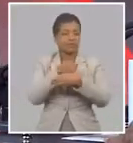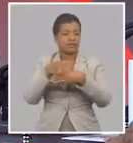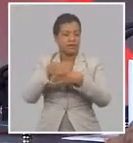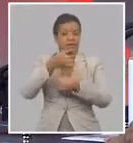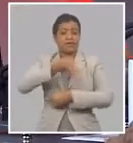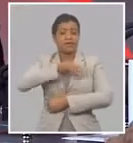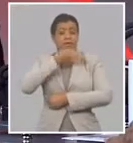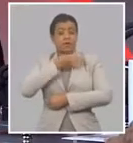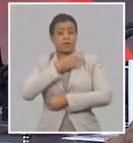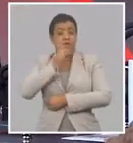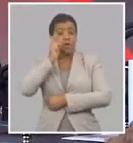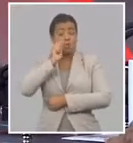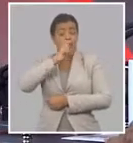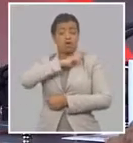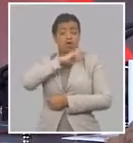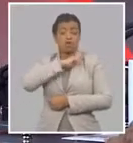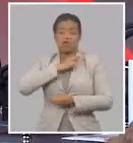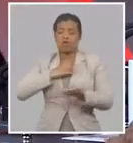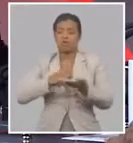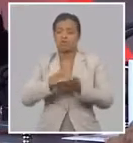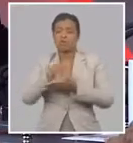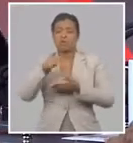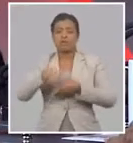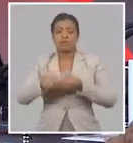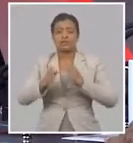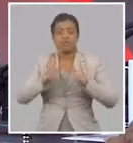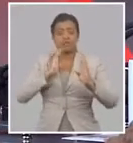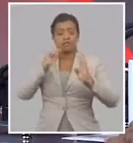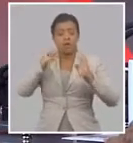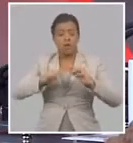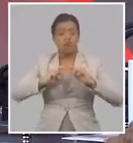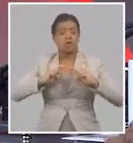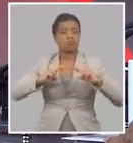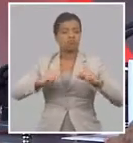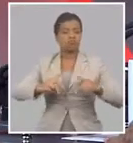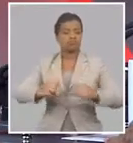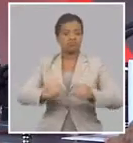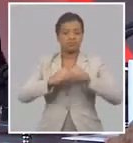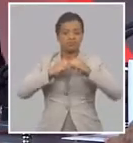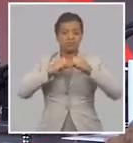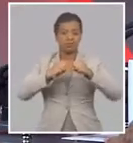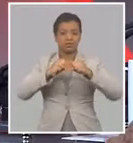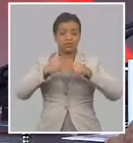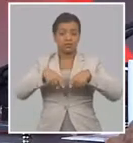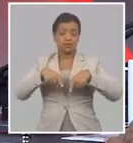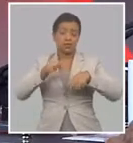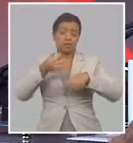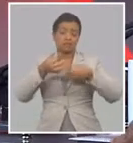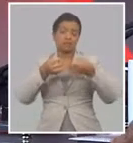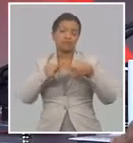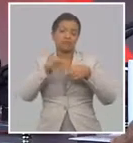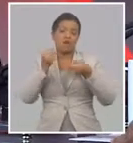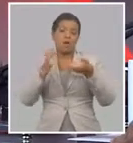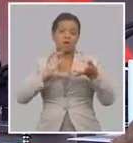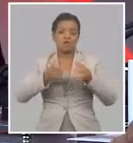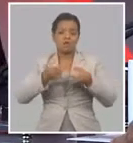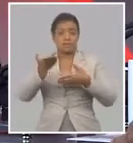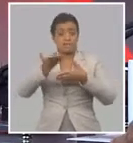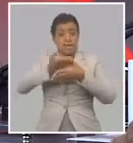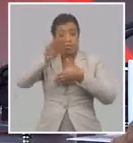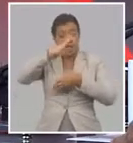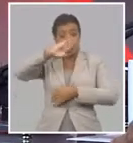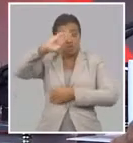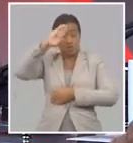presidente pues se han mantenido durante esta etapa y ahora se redoblan en estas circunstancias de la nueva normalidad santiago de cuba